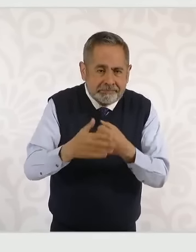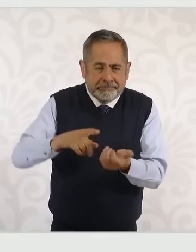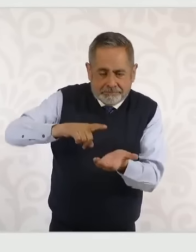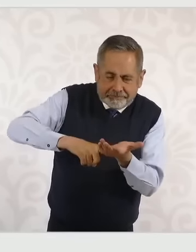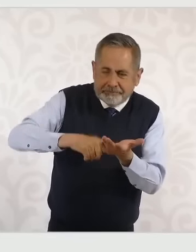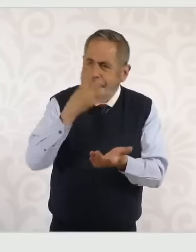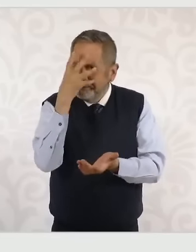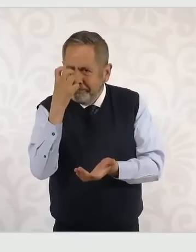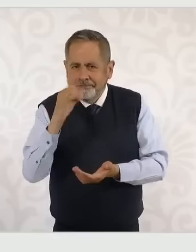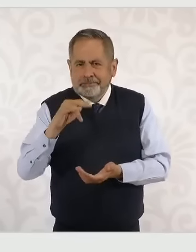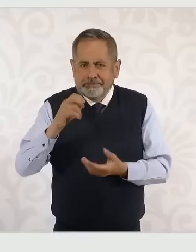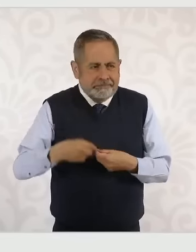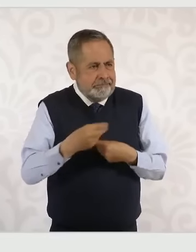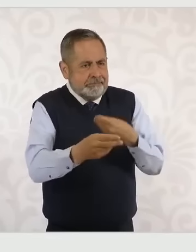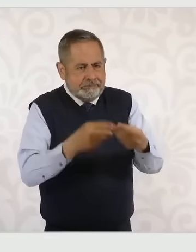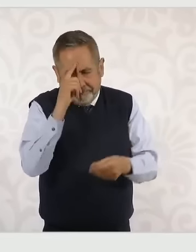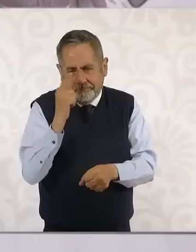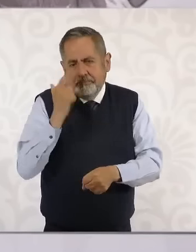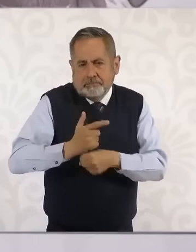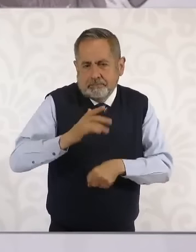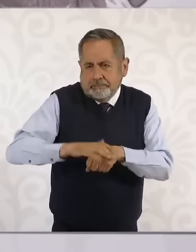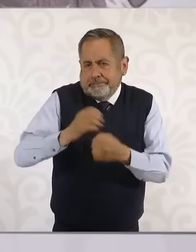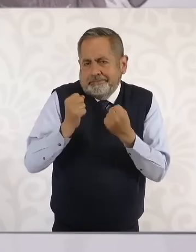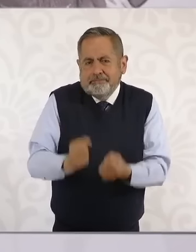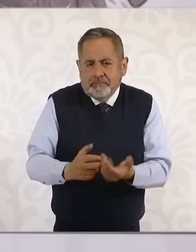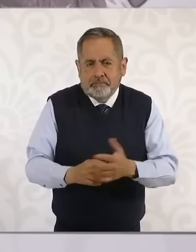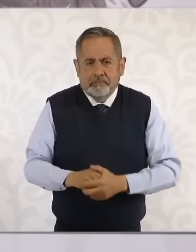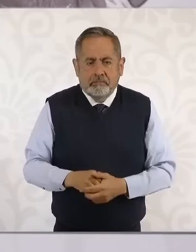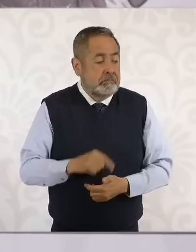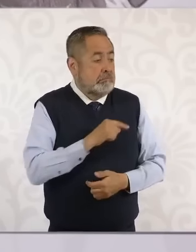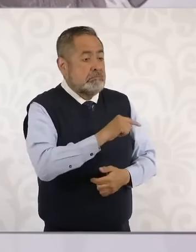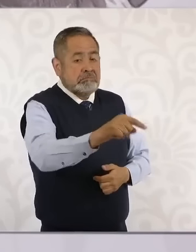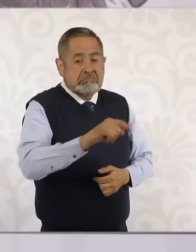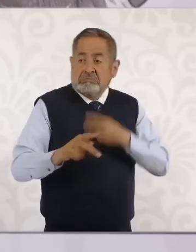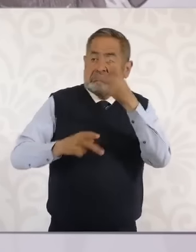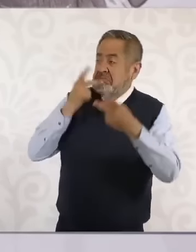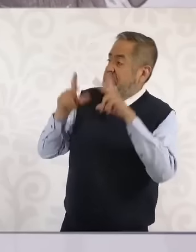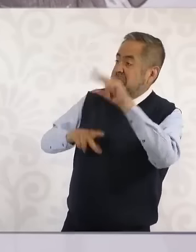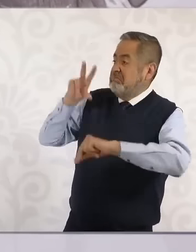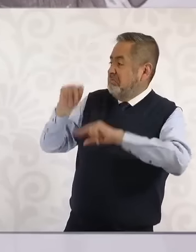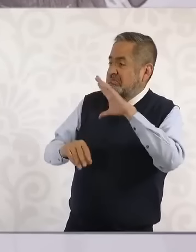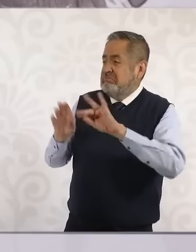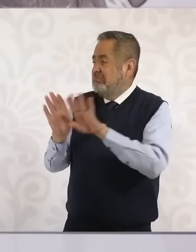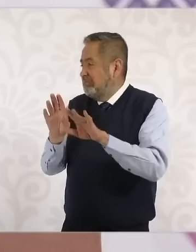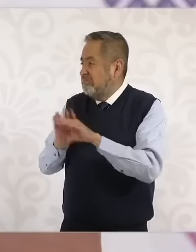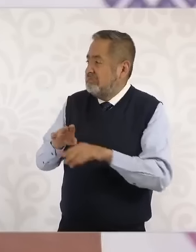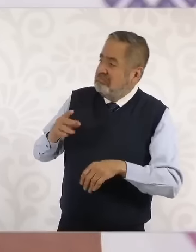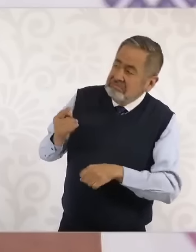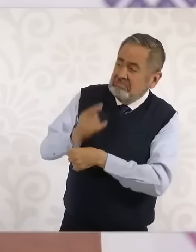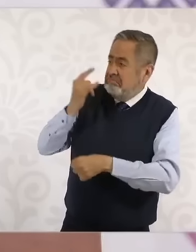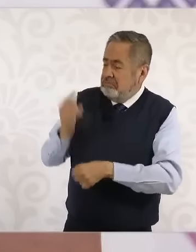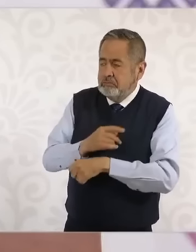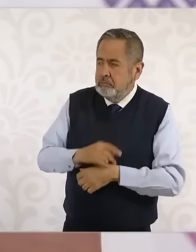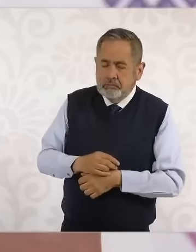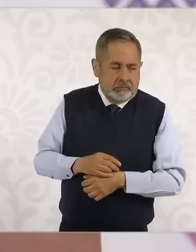medidas. Hay quienes dicen, bueno, critican todo el día porque no se está haciendo nada por la seguridad, y cuando se toman medidas